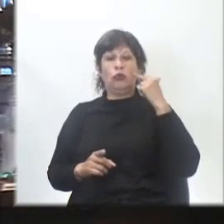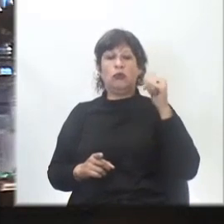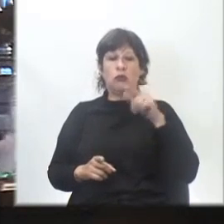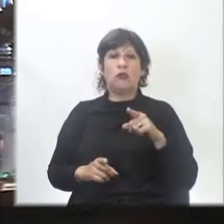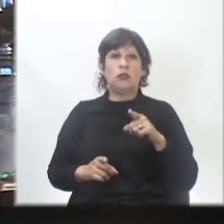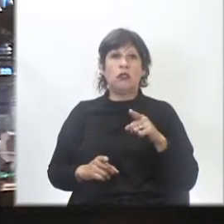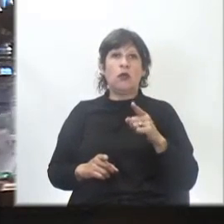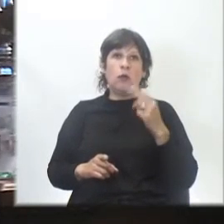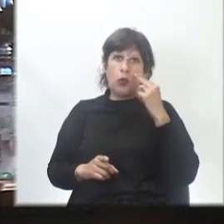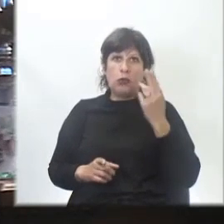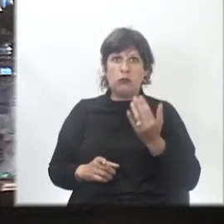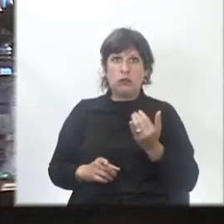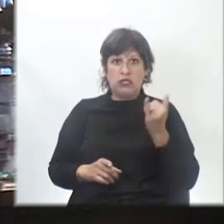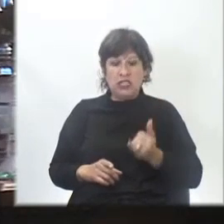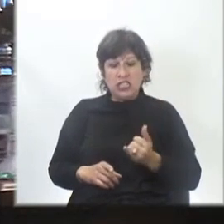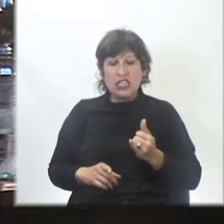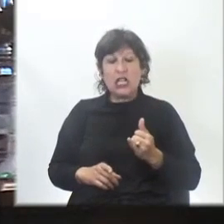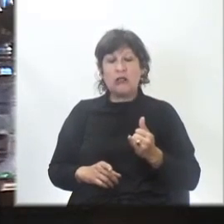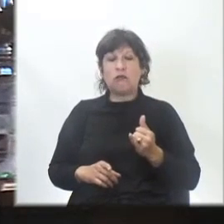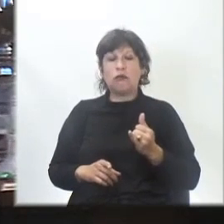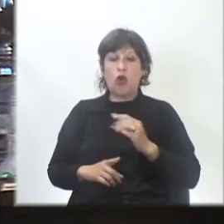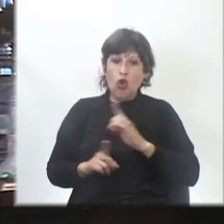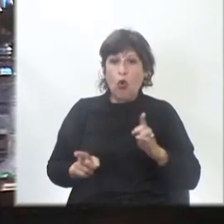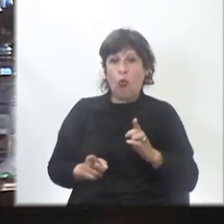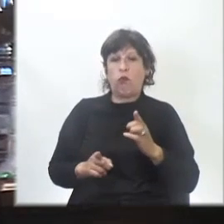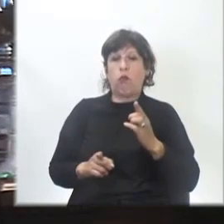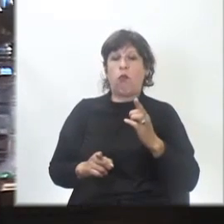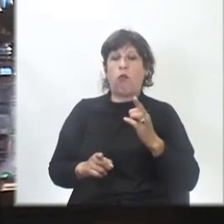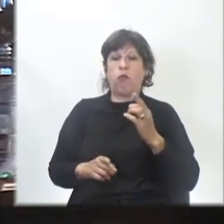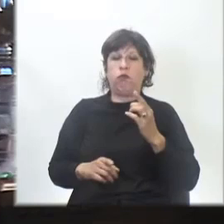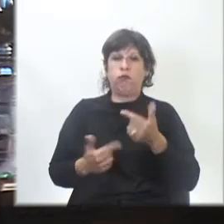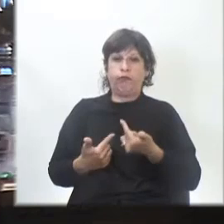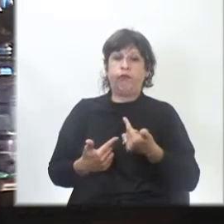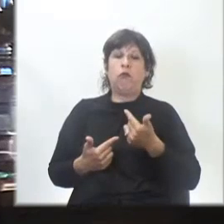obsolescencias? ¿Tenía o no obsolescencias?